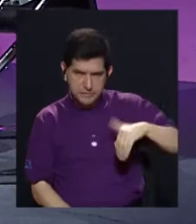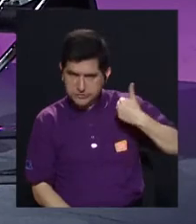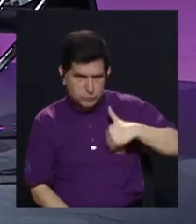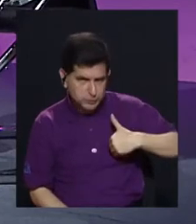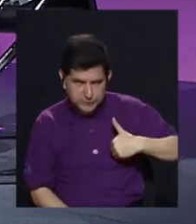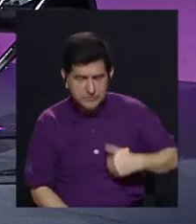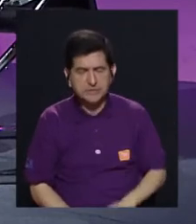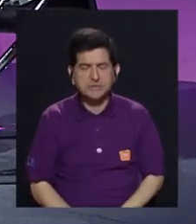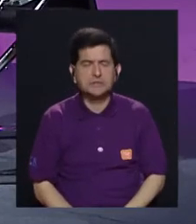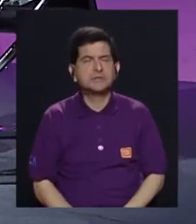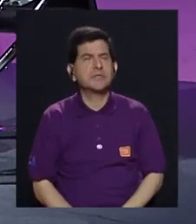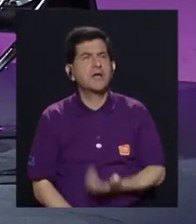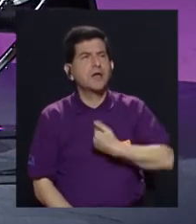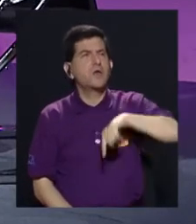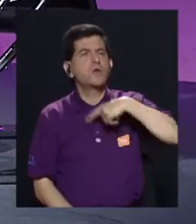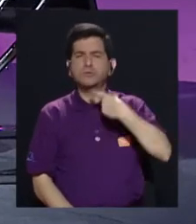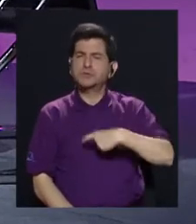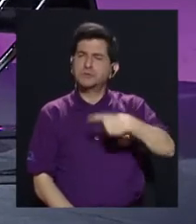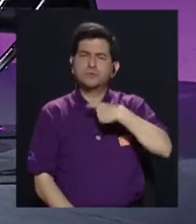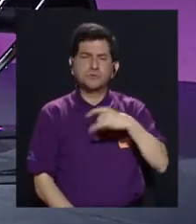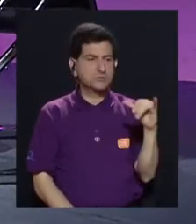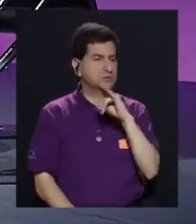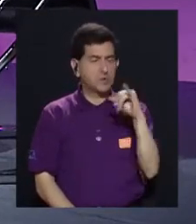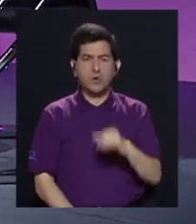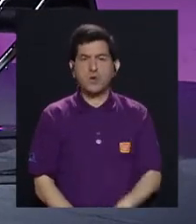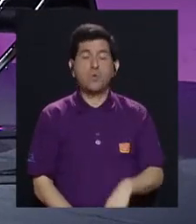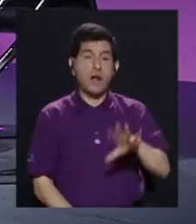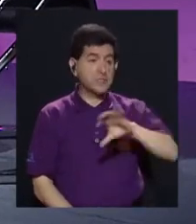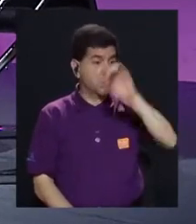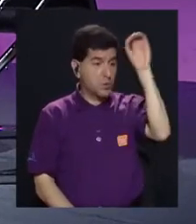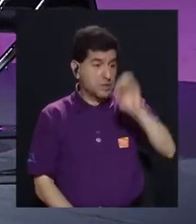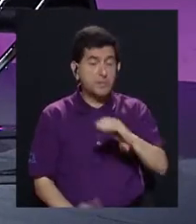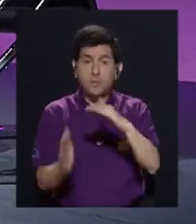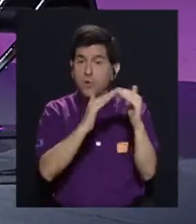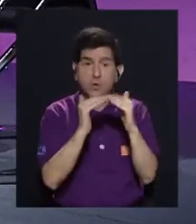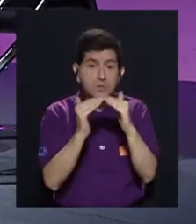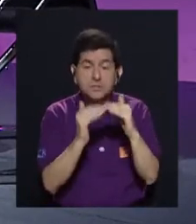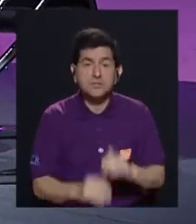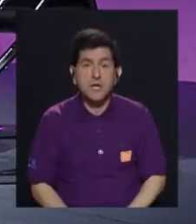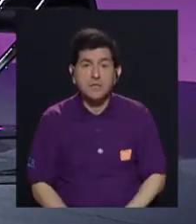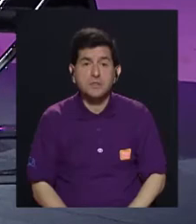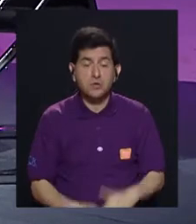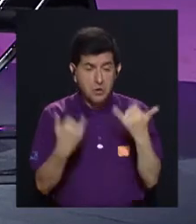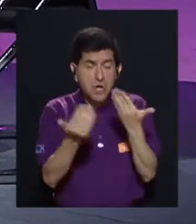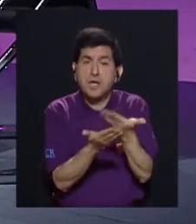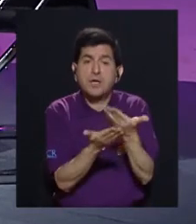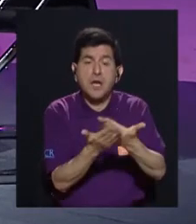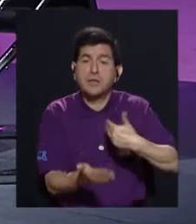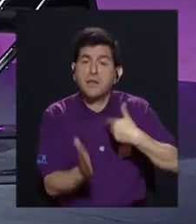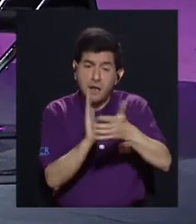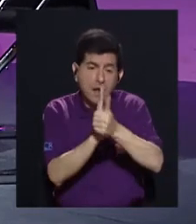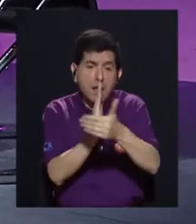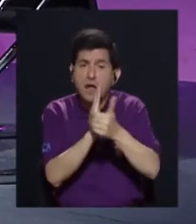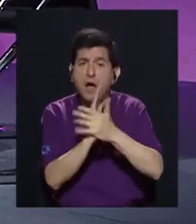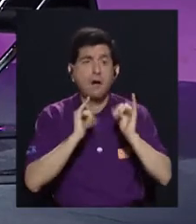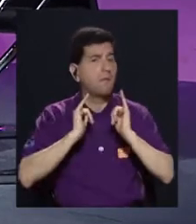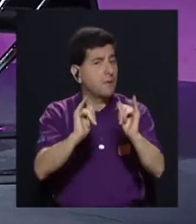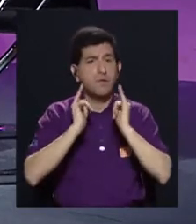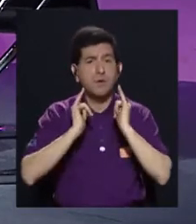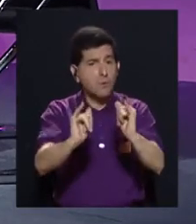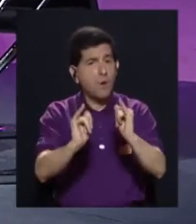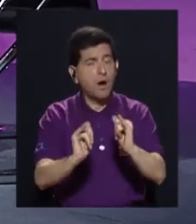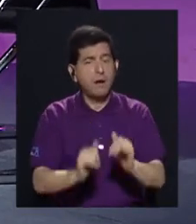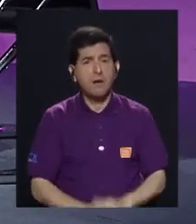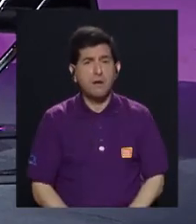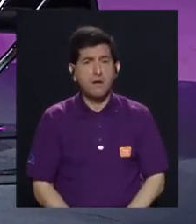en la aspiración nuestra tiene que ser igual como somos el 50% de la población y está demostrado que tenemos capacidades iguales